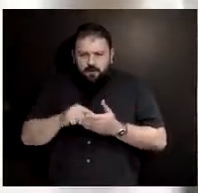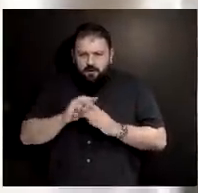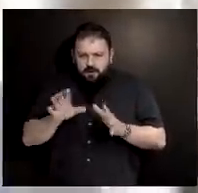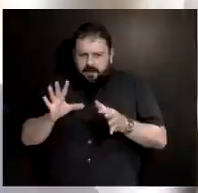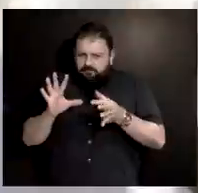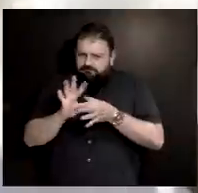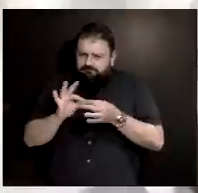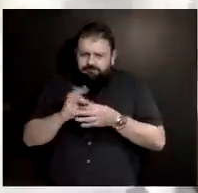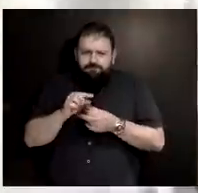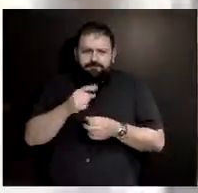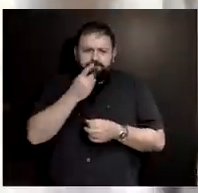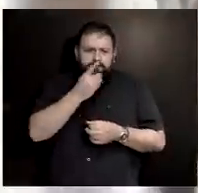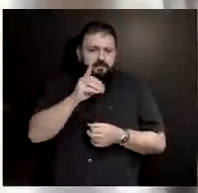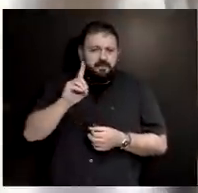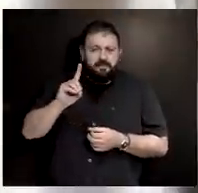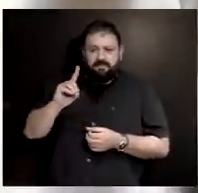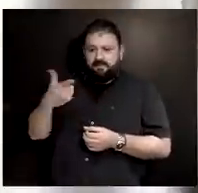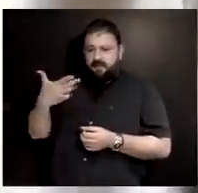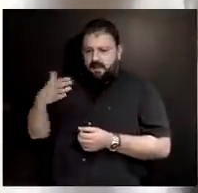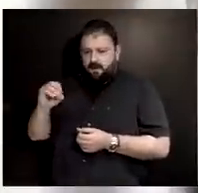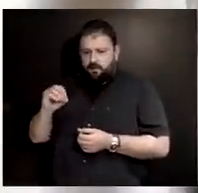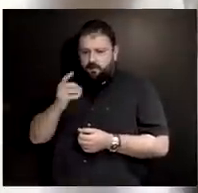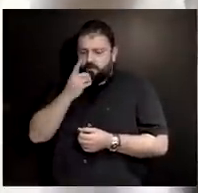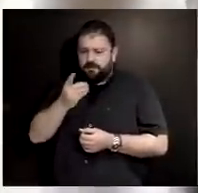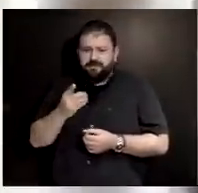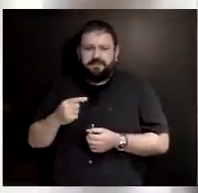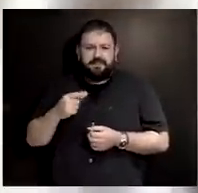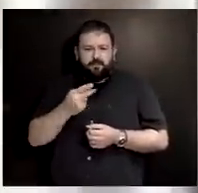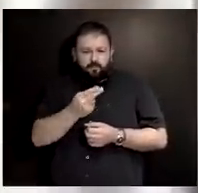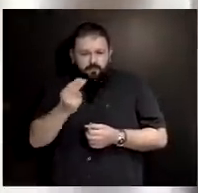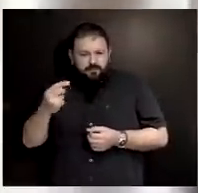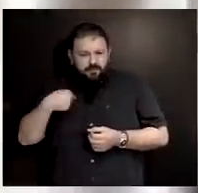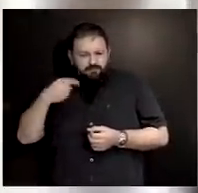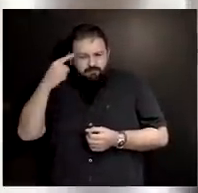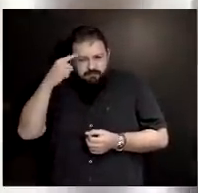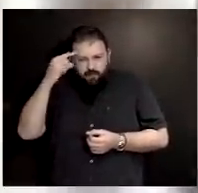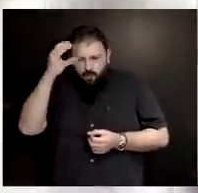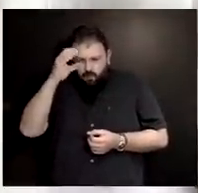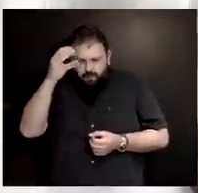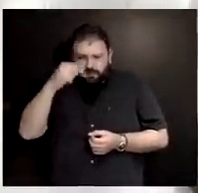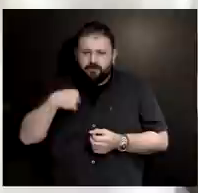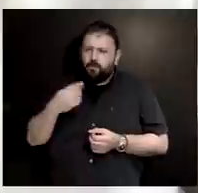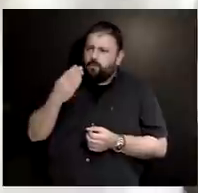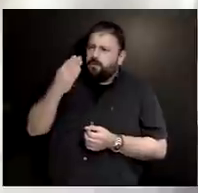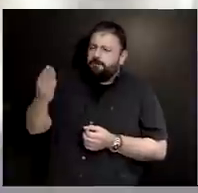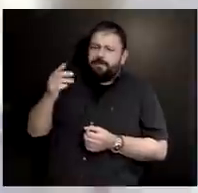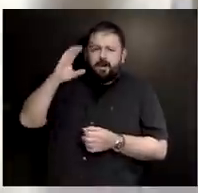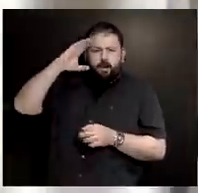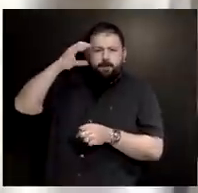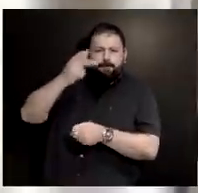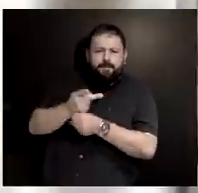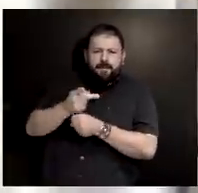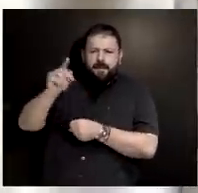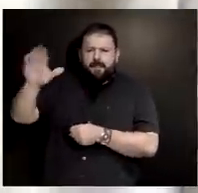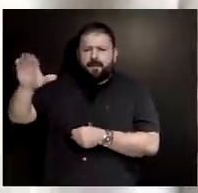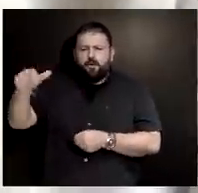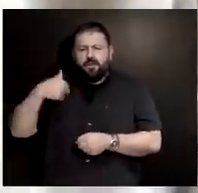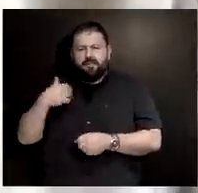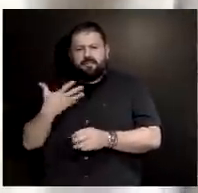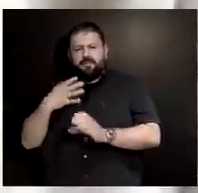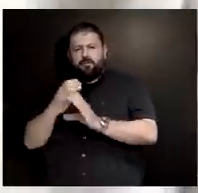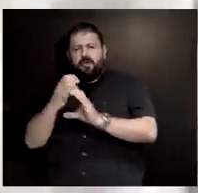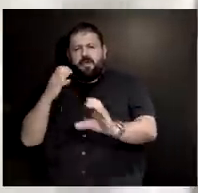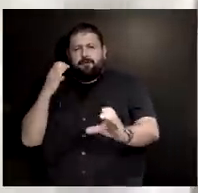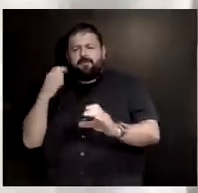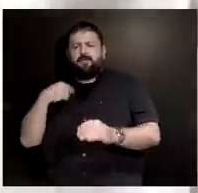muy conscientes, o sea, la verdad es que, a ver, si yo le voy a pedir a mi compadre que tiene un camión que me dé un boleto que diga que